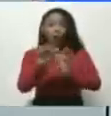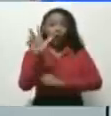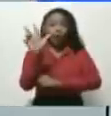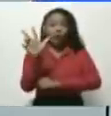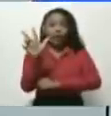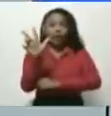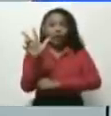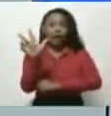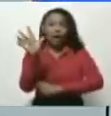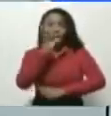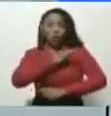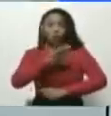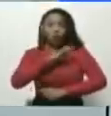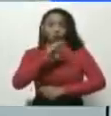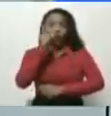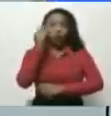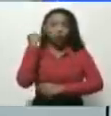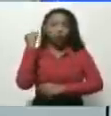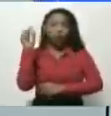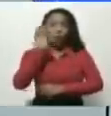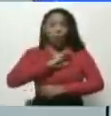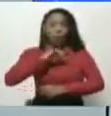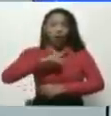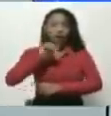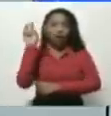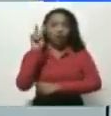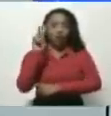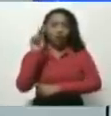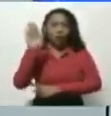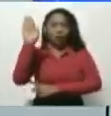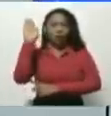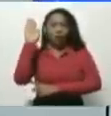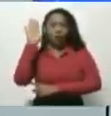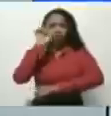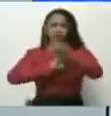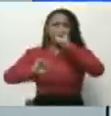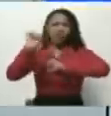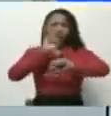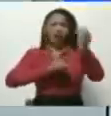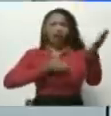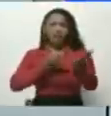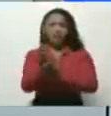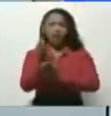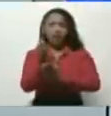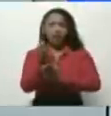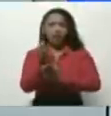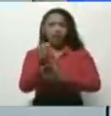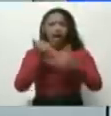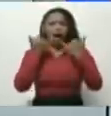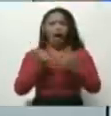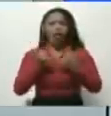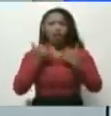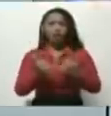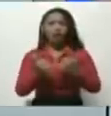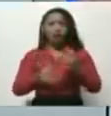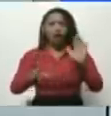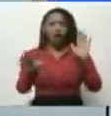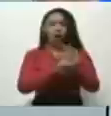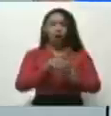los socialistas de Venezuela juramos defender leal e intransigentemente la vigencia